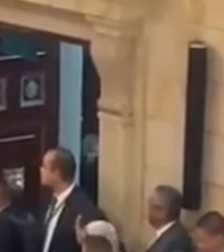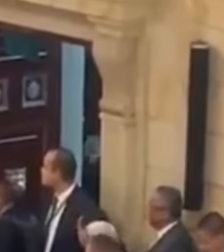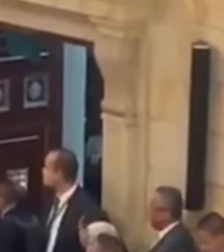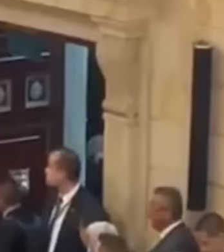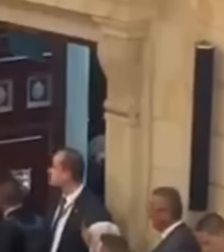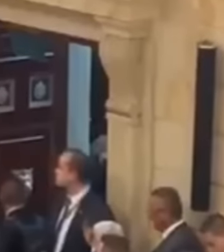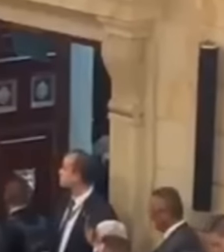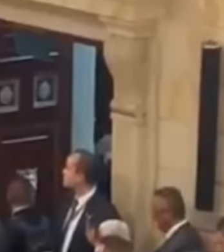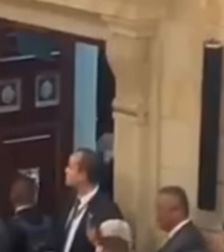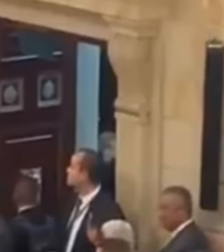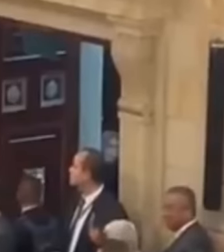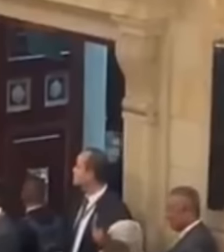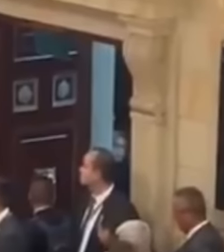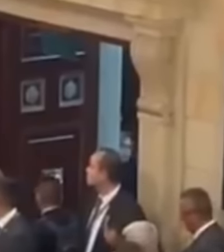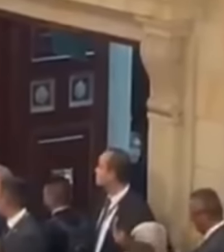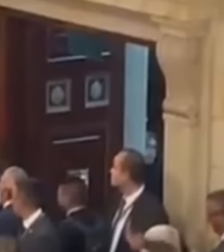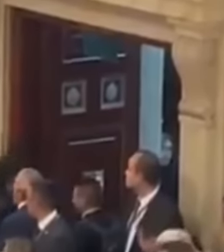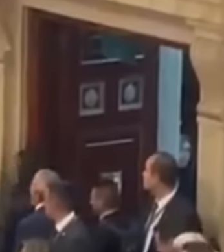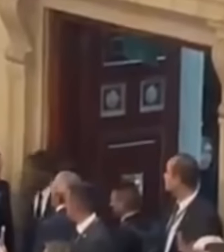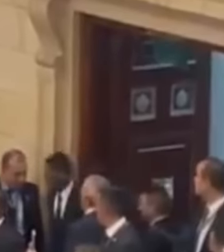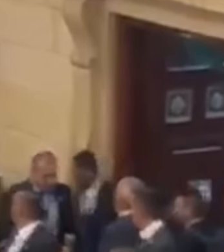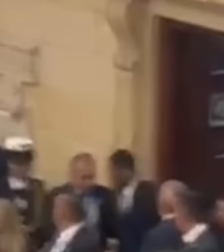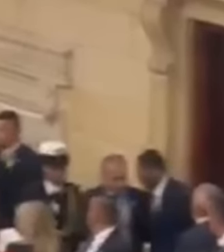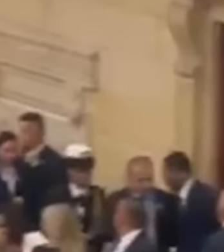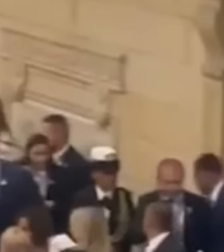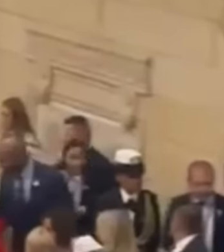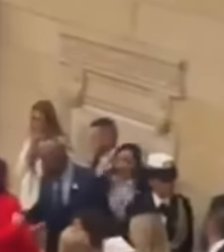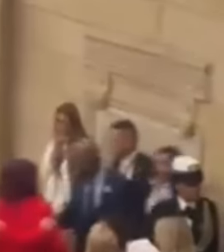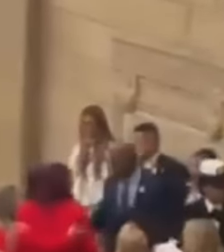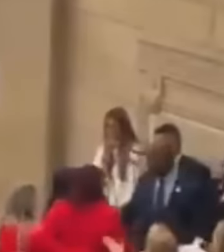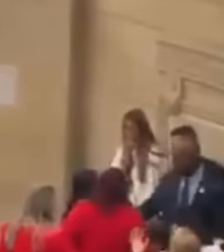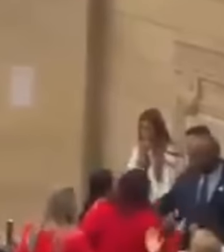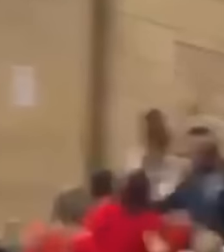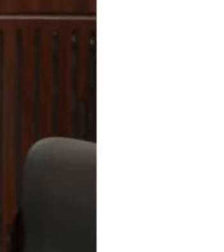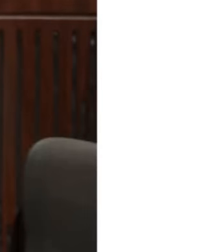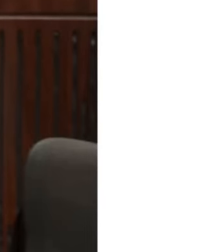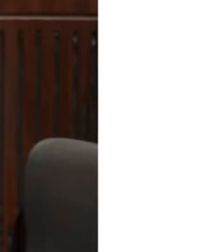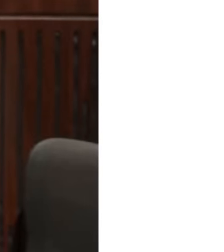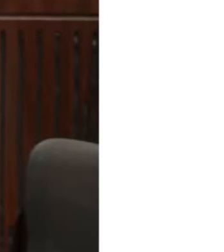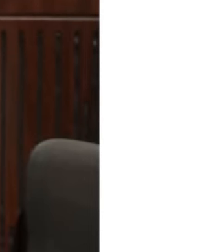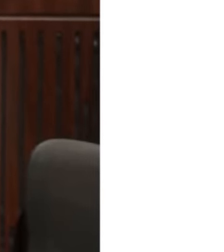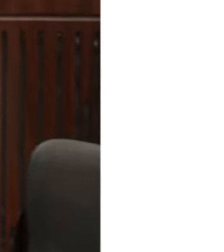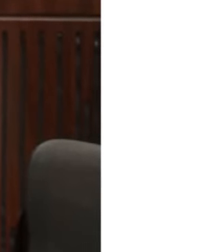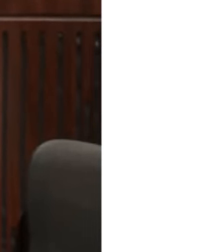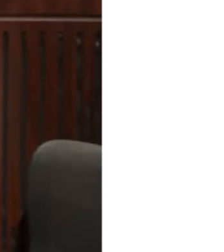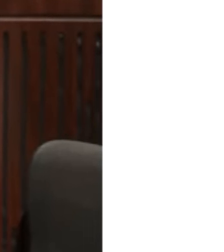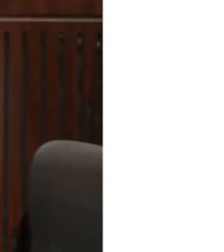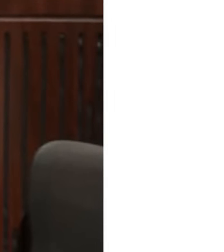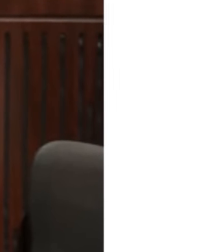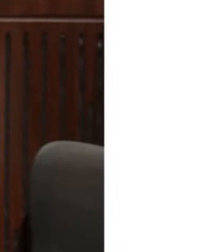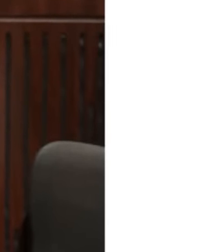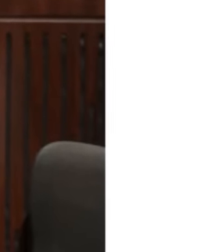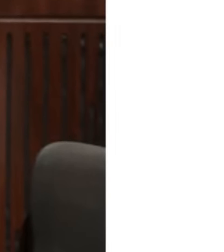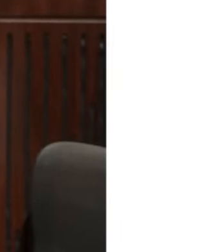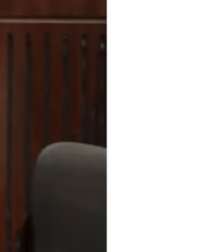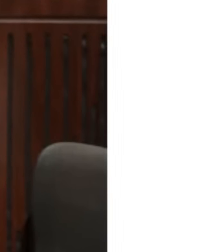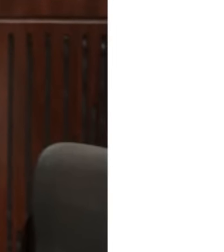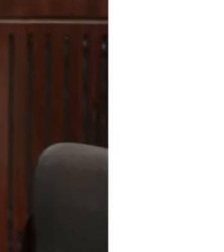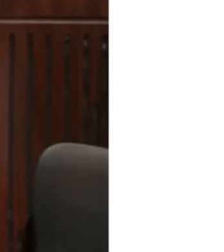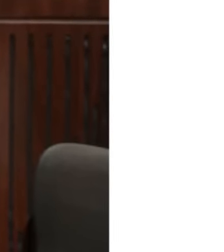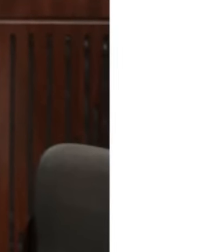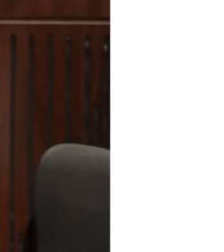oposición, entre los que se destacó Miguel Uribe. El último en hablar por la oposición en la instalación fue el representante Miguel Polo, quien comenzó diciendo